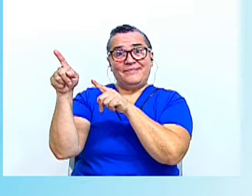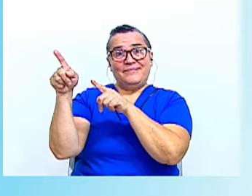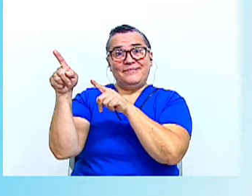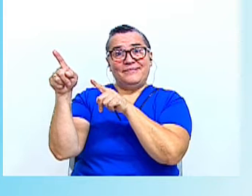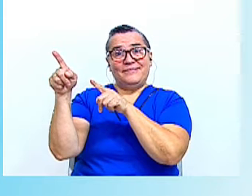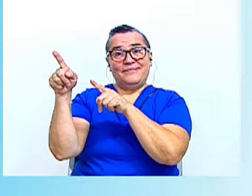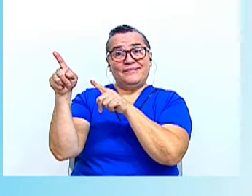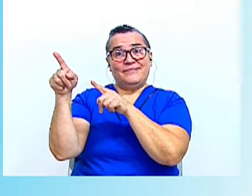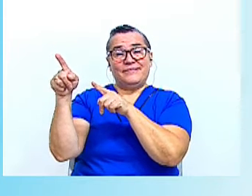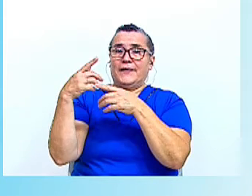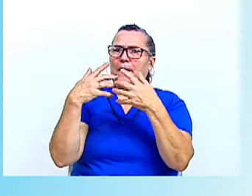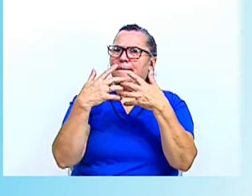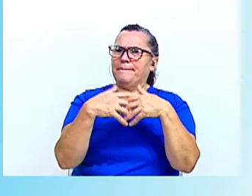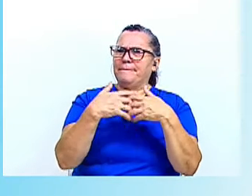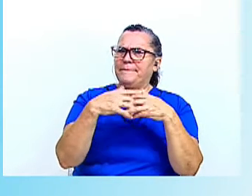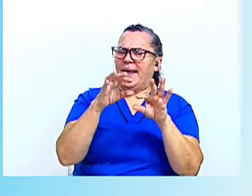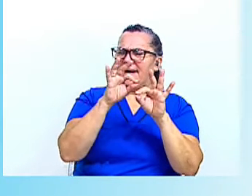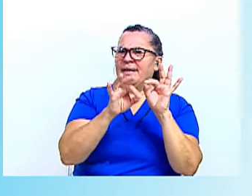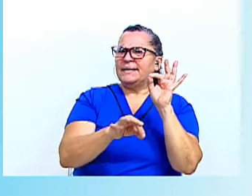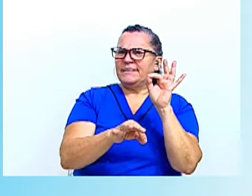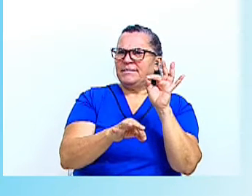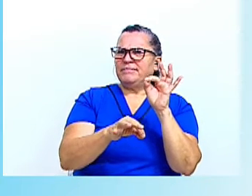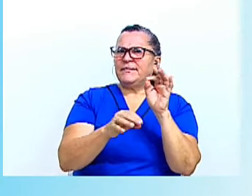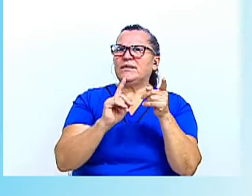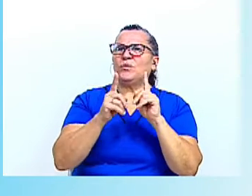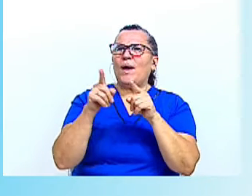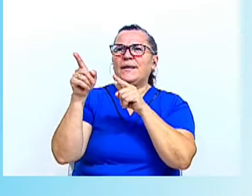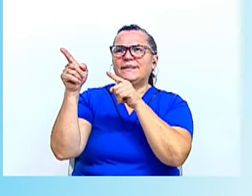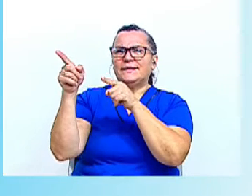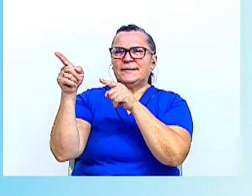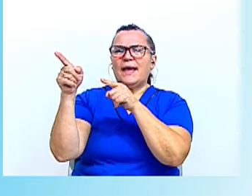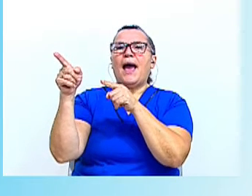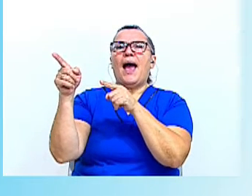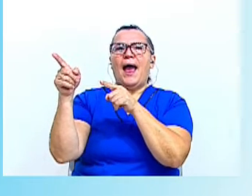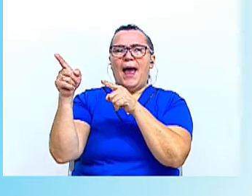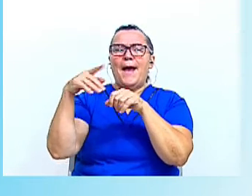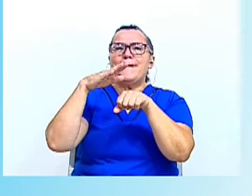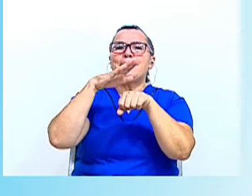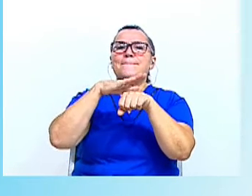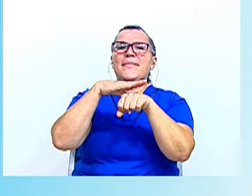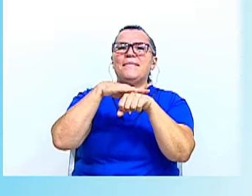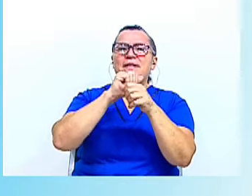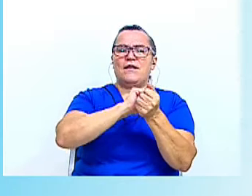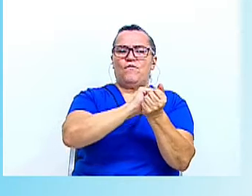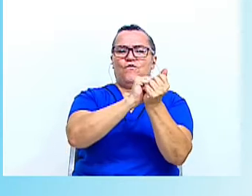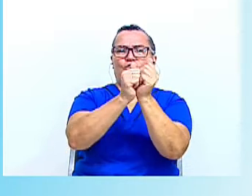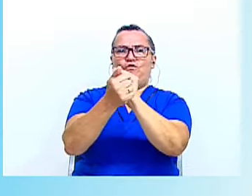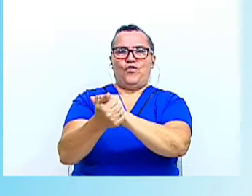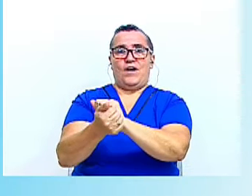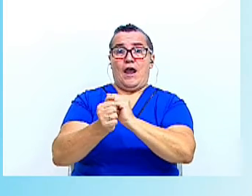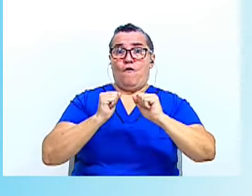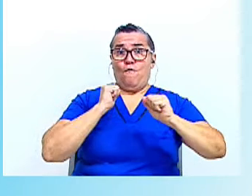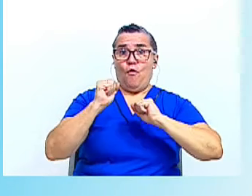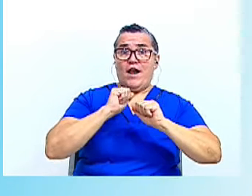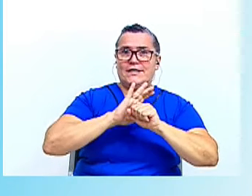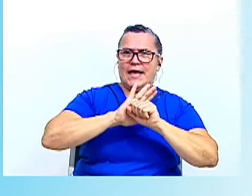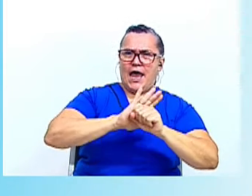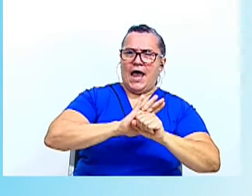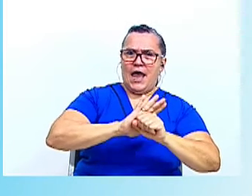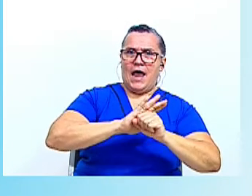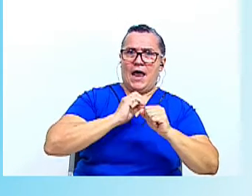Las máquinas simples van a ser esas máquinas que permiten modificar la fuerza que se ejerce sobre un